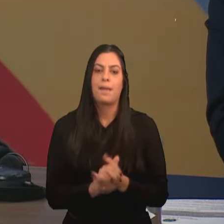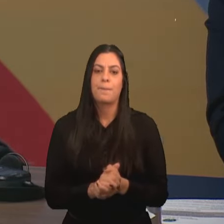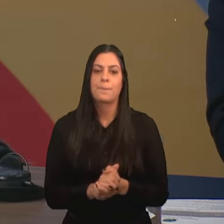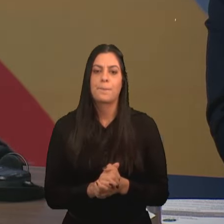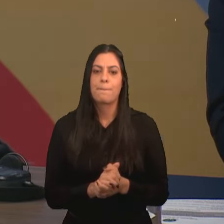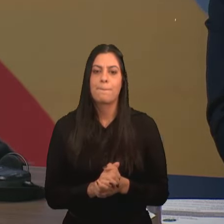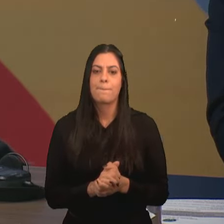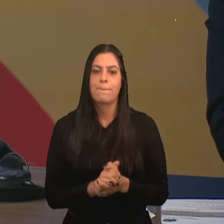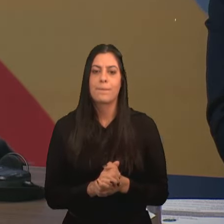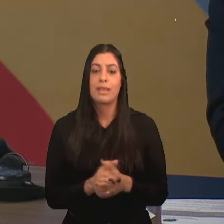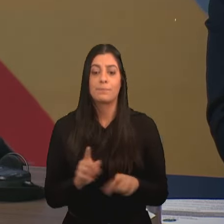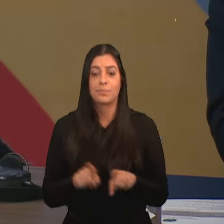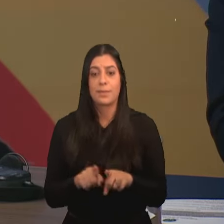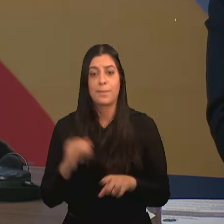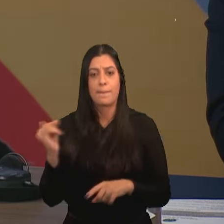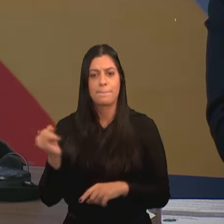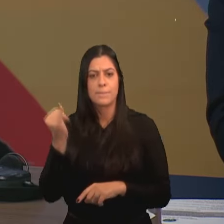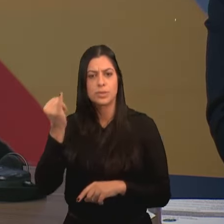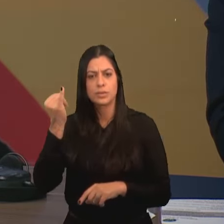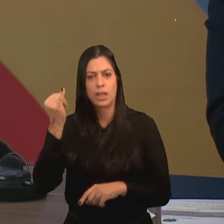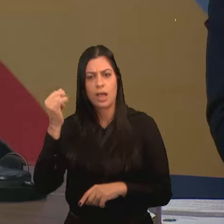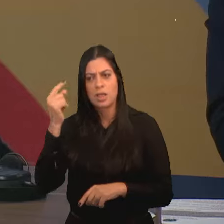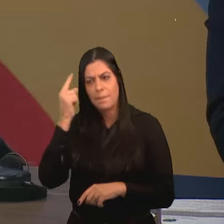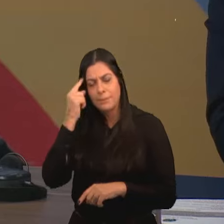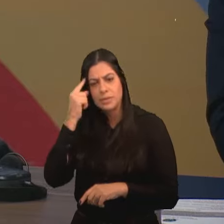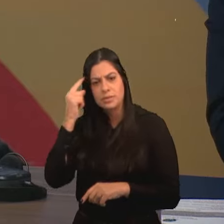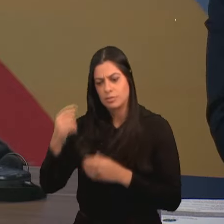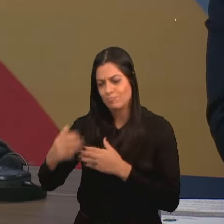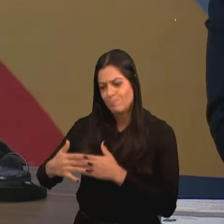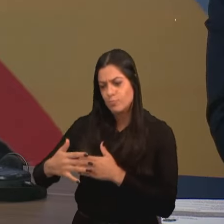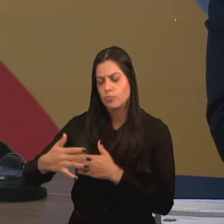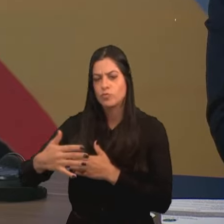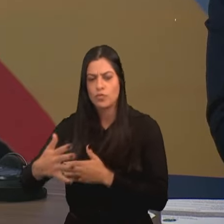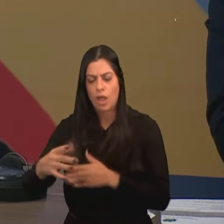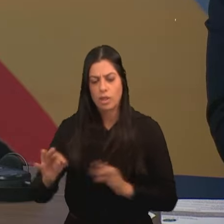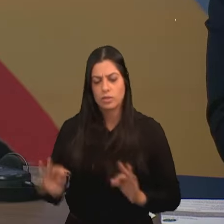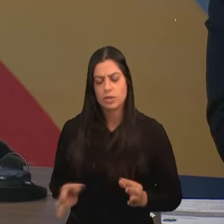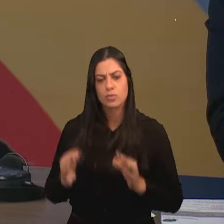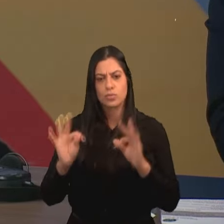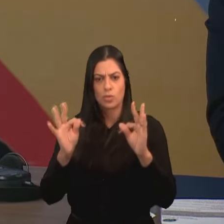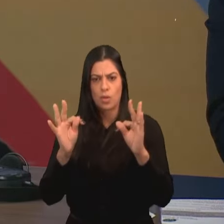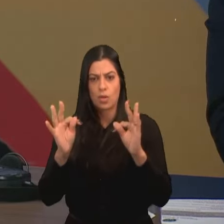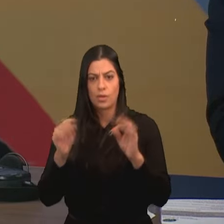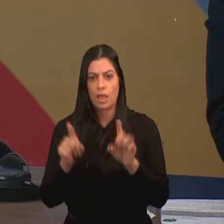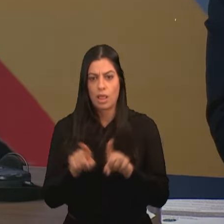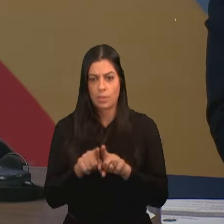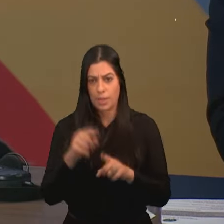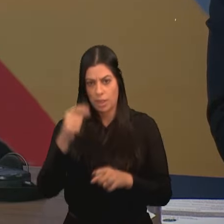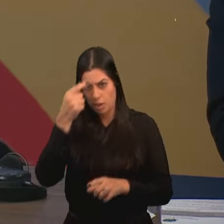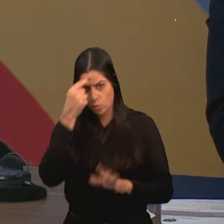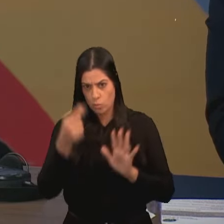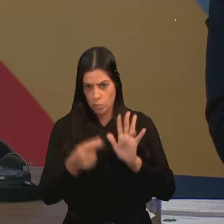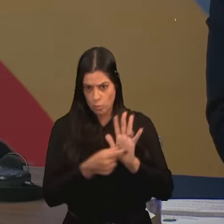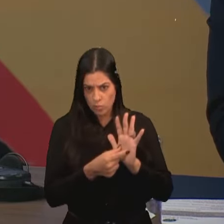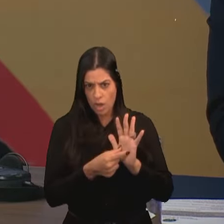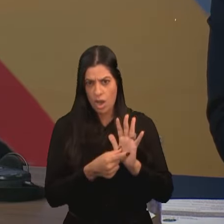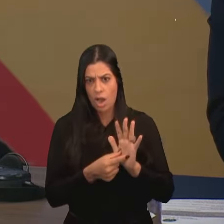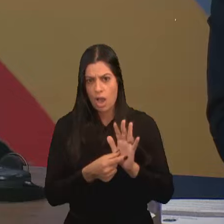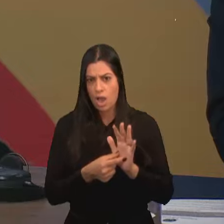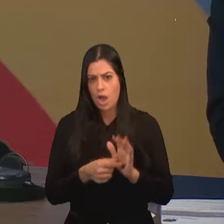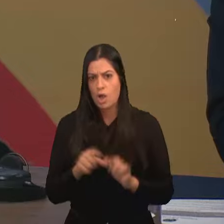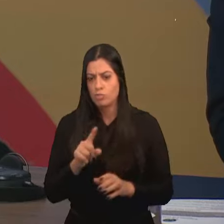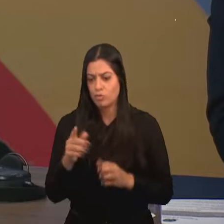porque termina mi tiempo, es importante pensar que la trayectoria de la revolución tecnológica, de la IA incluso, no